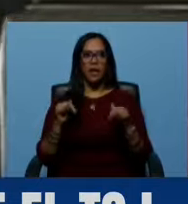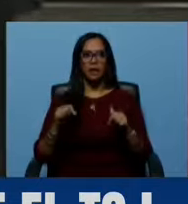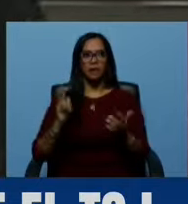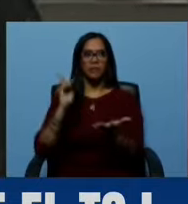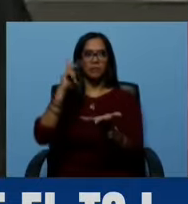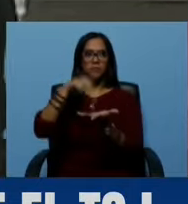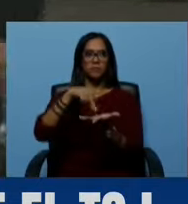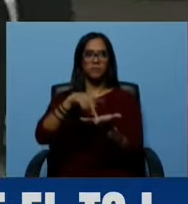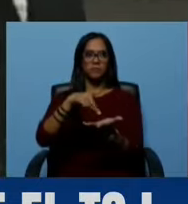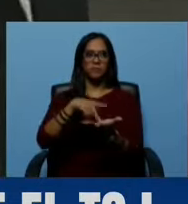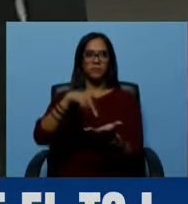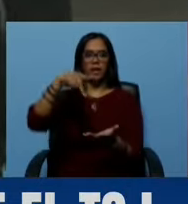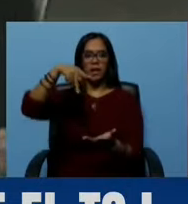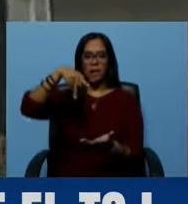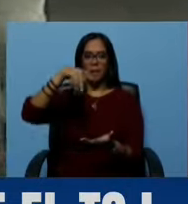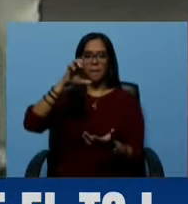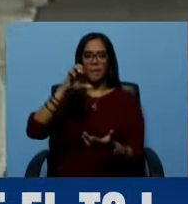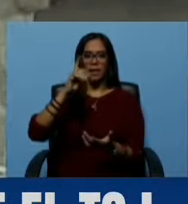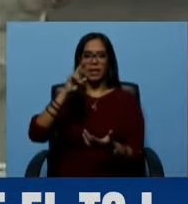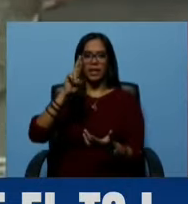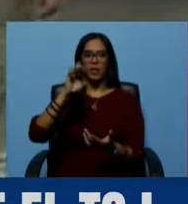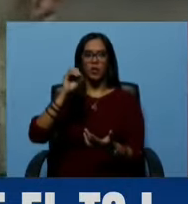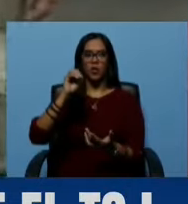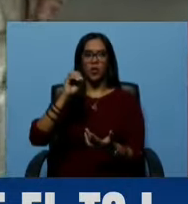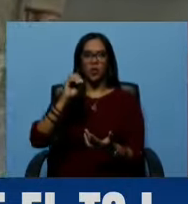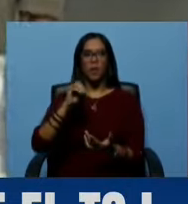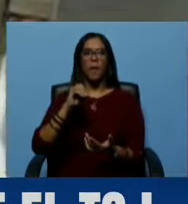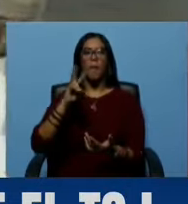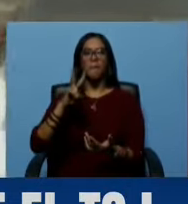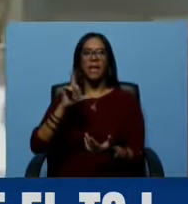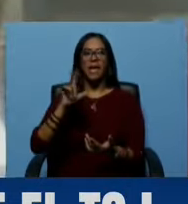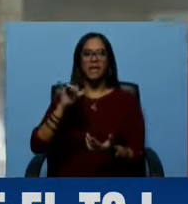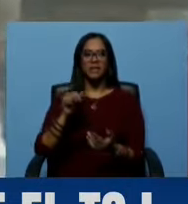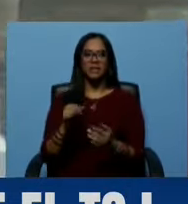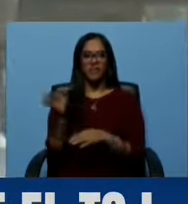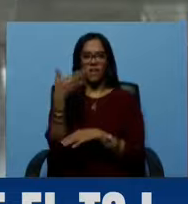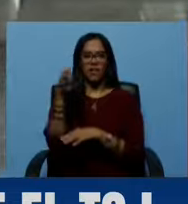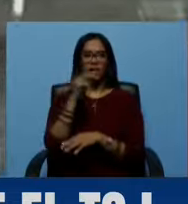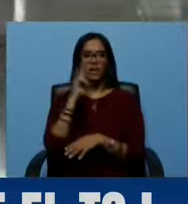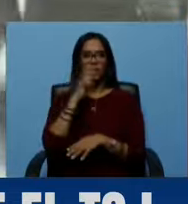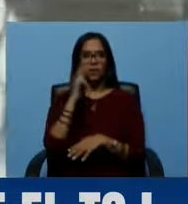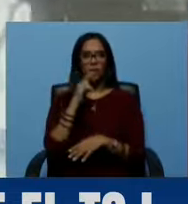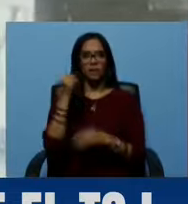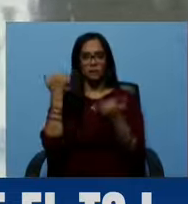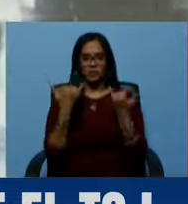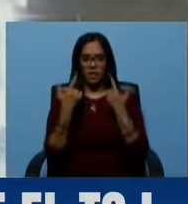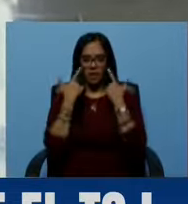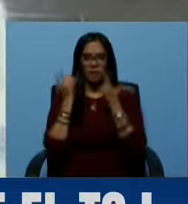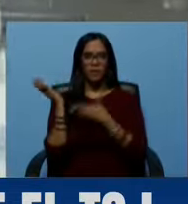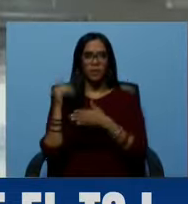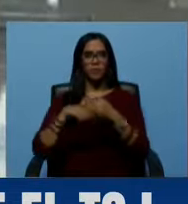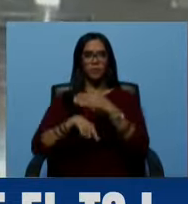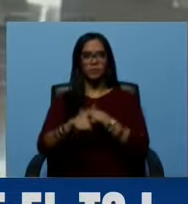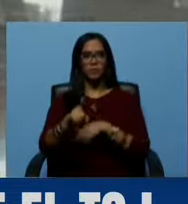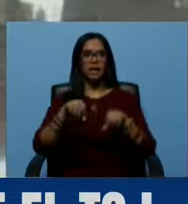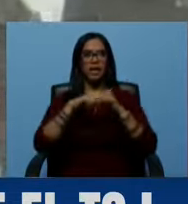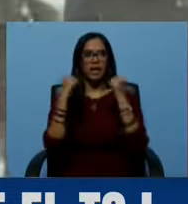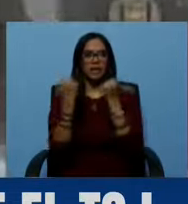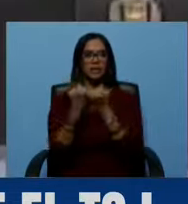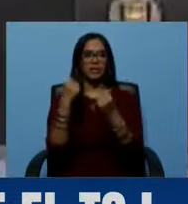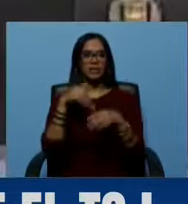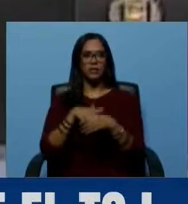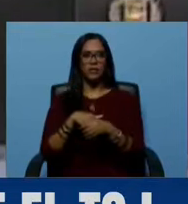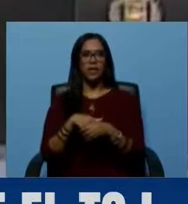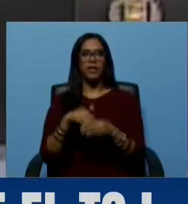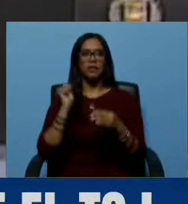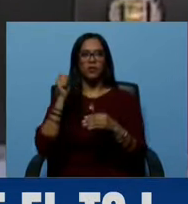comparecencia de Pedro Belis en representación de Bandera Roja. Ya vemos su ingreso a la sala electoral del Tribunal Supremo de Justicia a